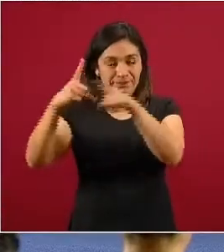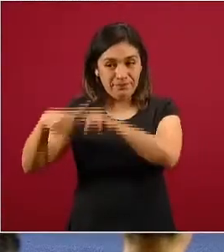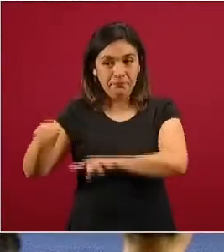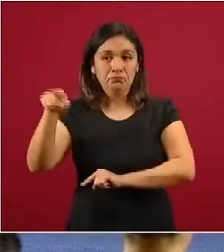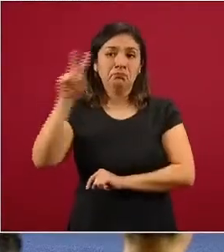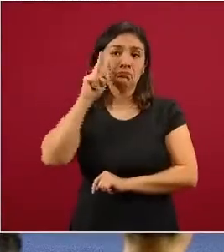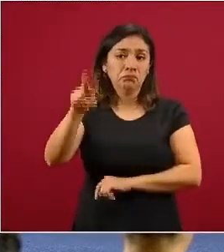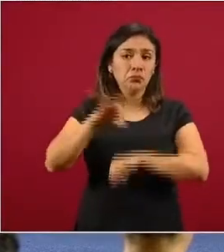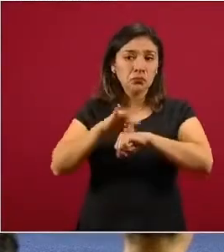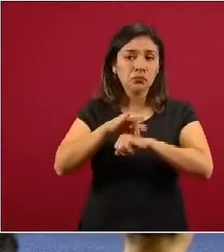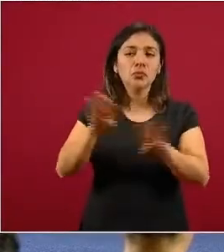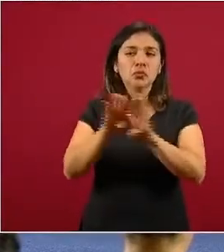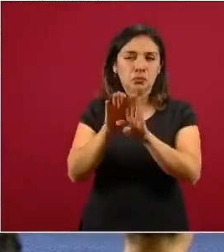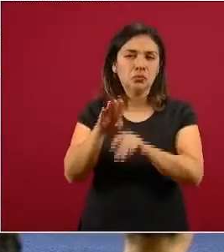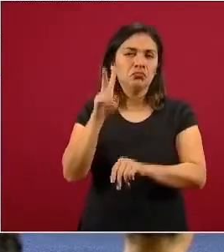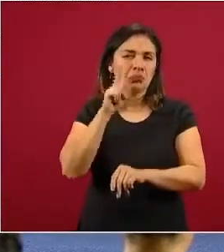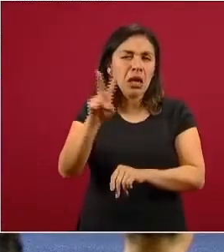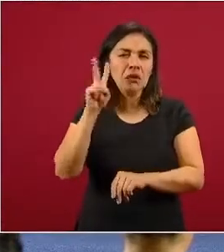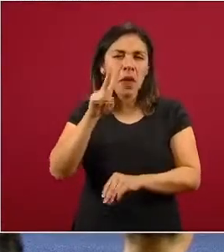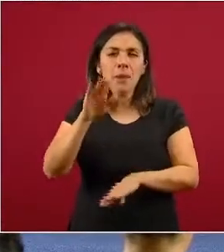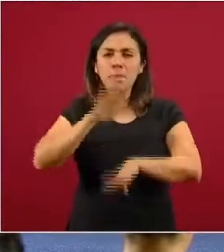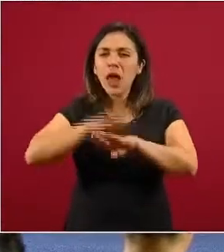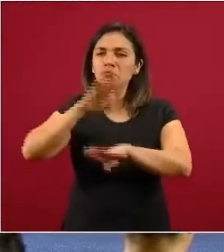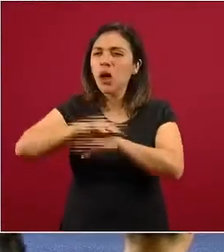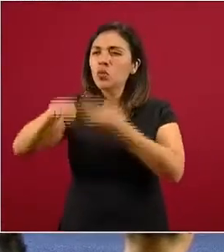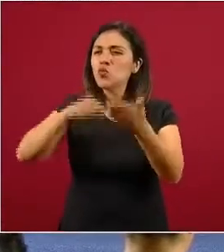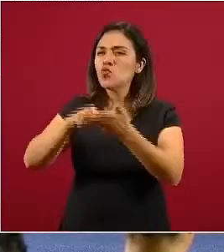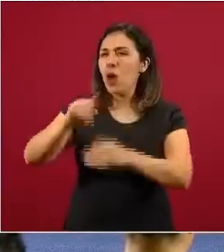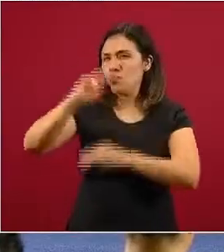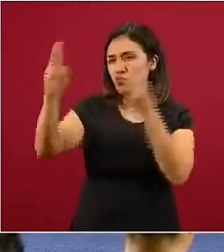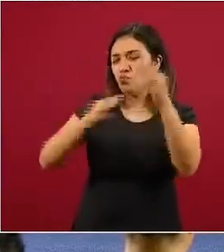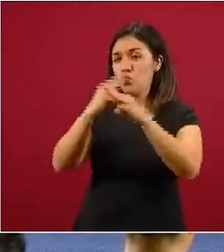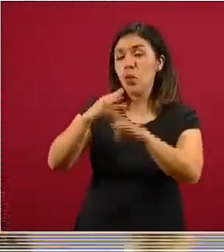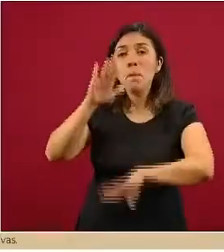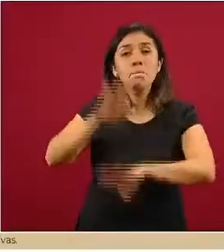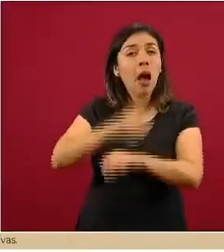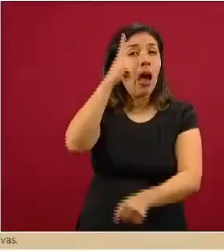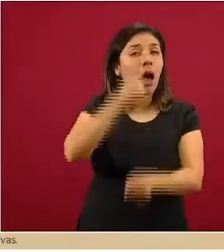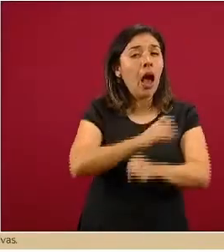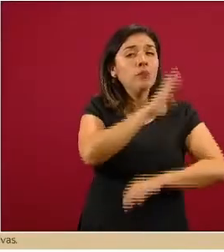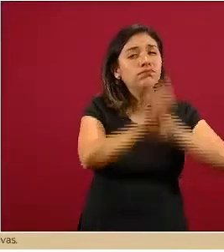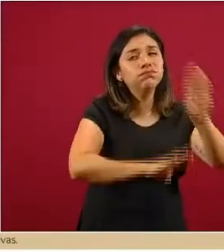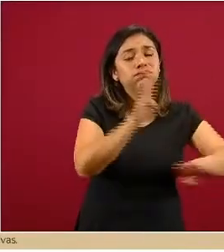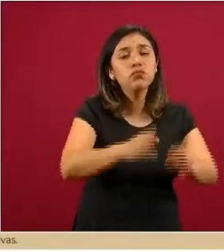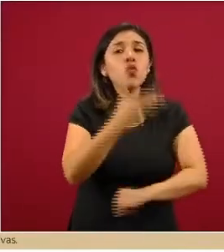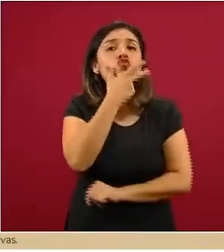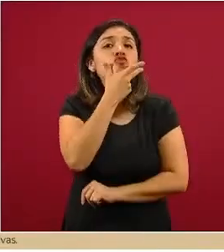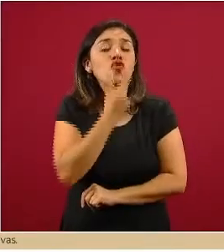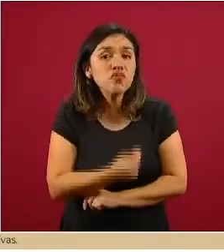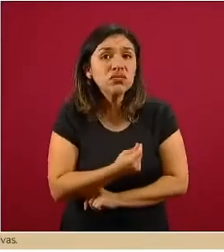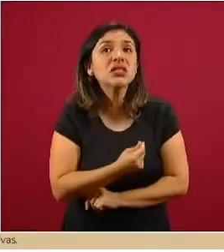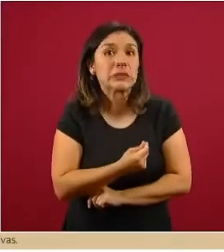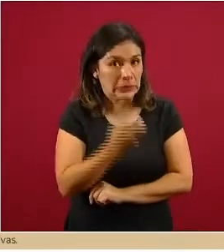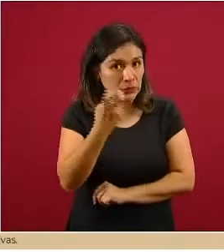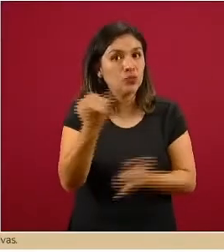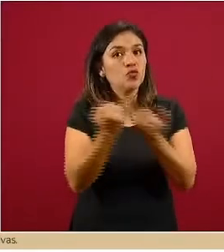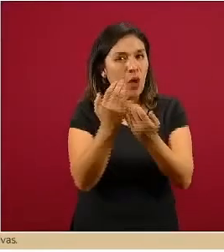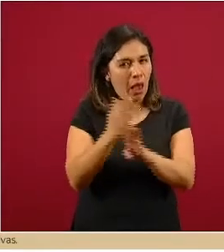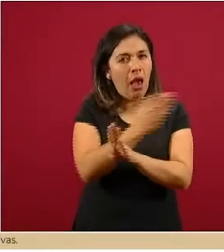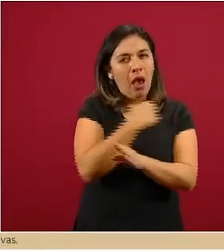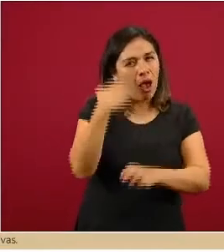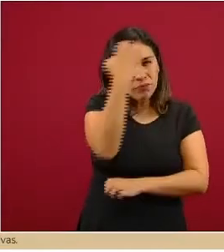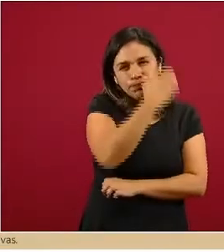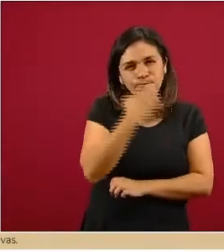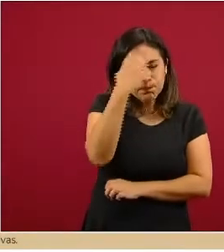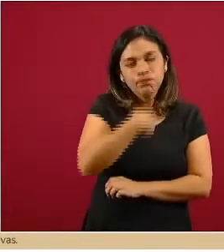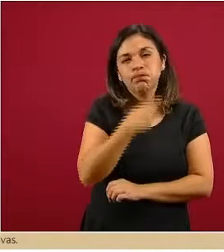de muertes. Y la línea negra es las observadas en el 2020, donde claramente, como